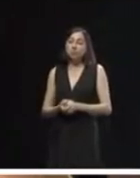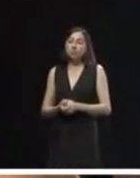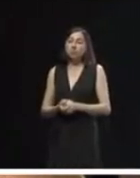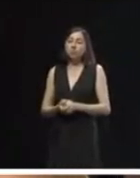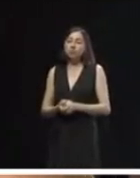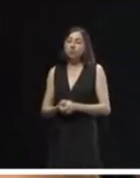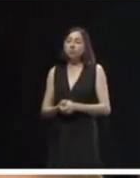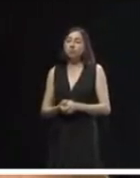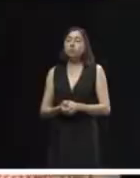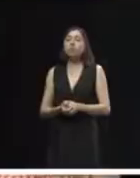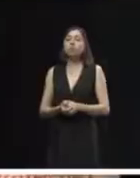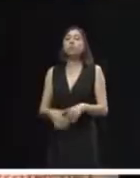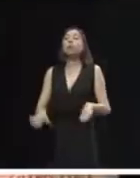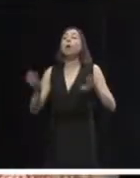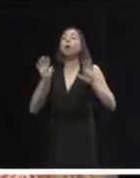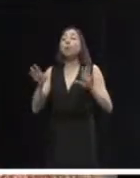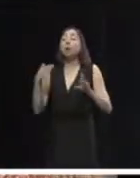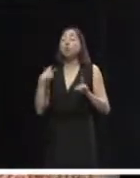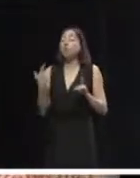Pero